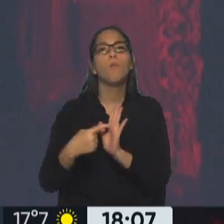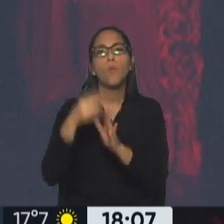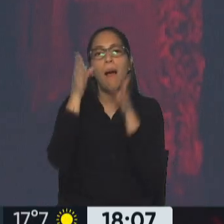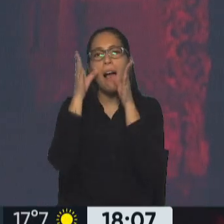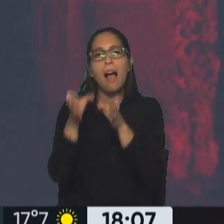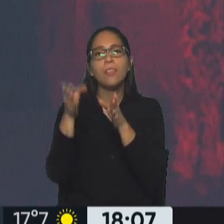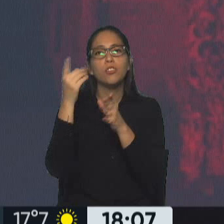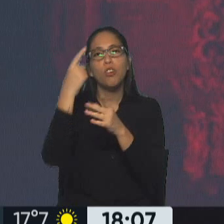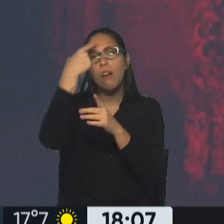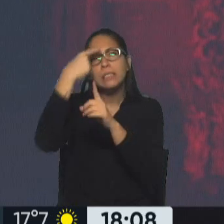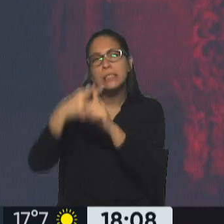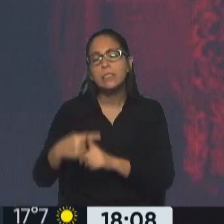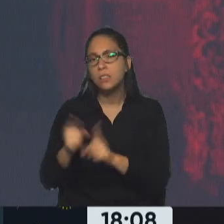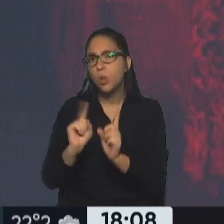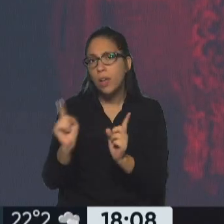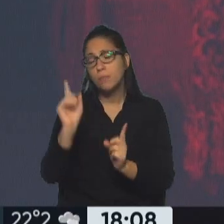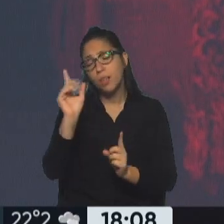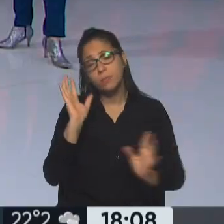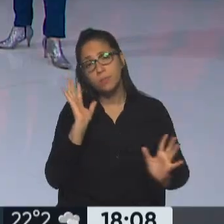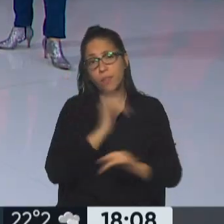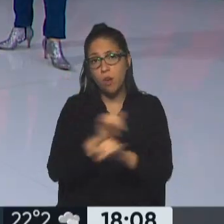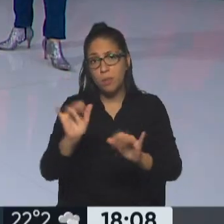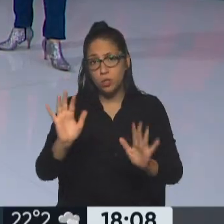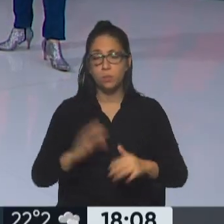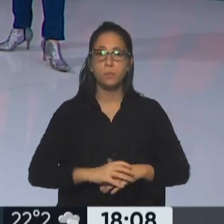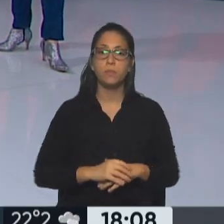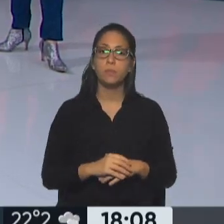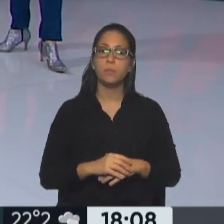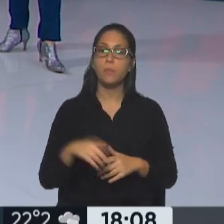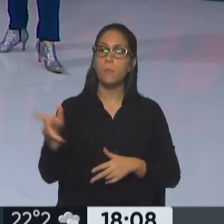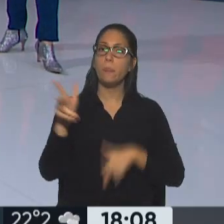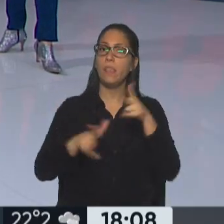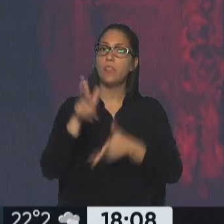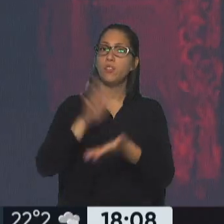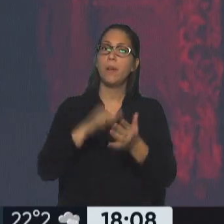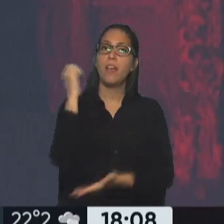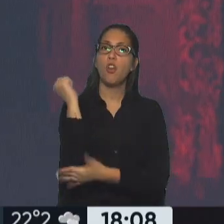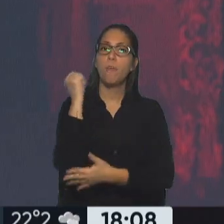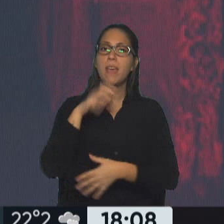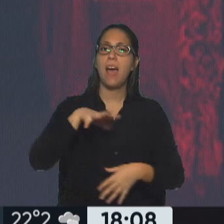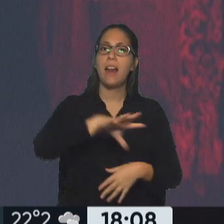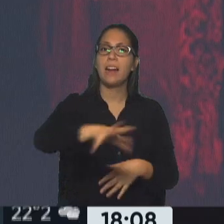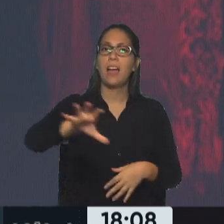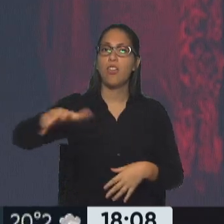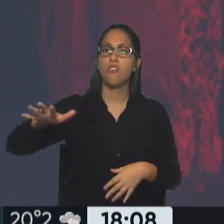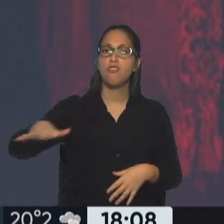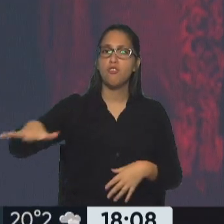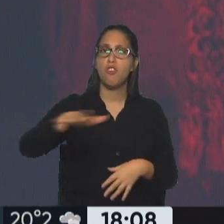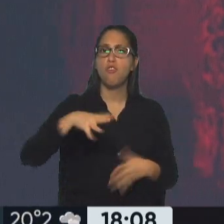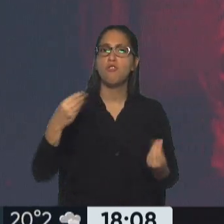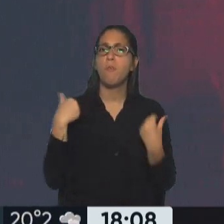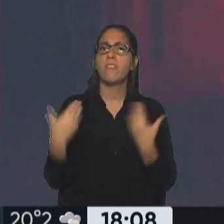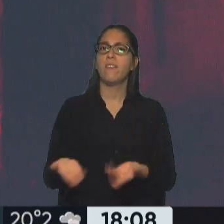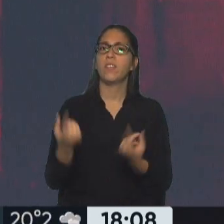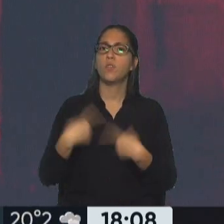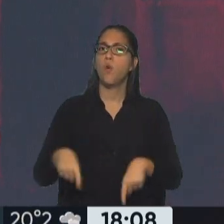pero es un dato. Hablabas del tema de las economías regionales. Está bastante en duda cuál va a ser el beneficio, cómo